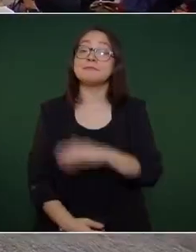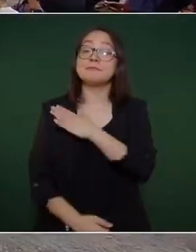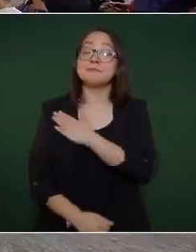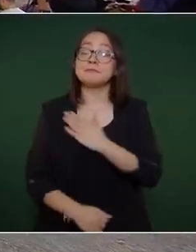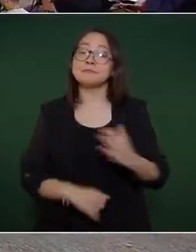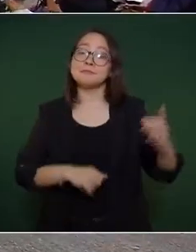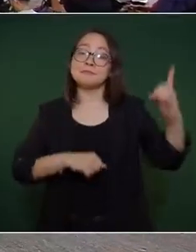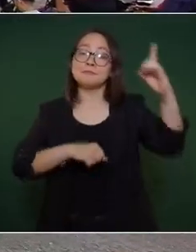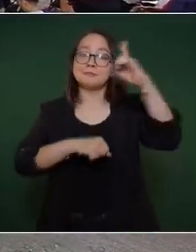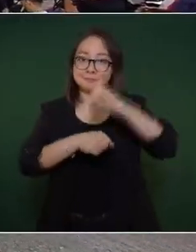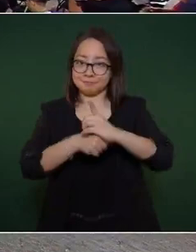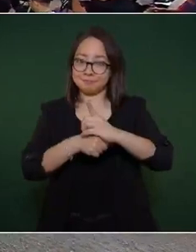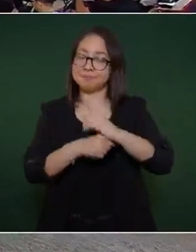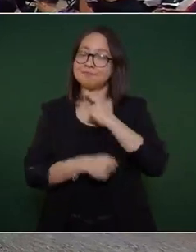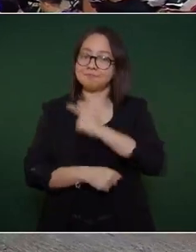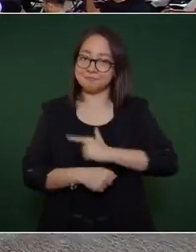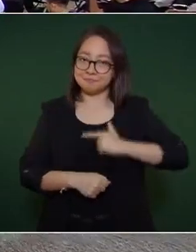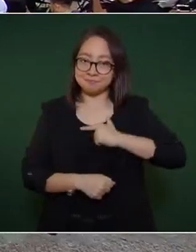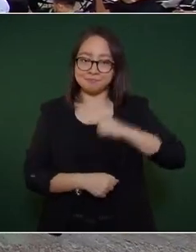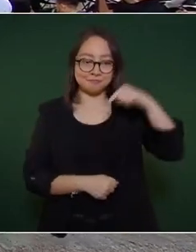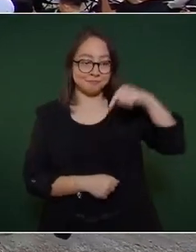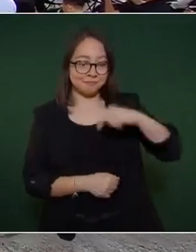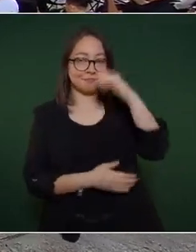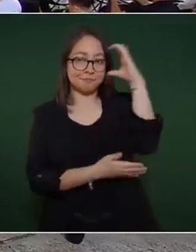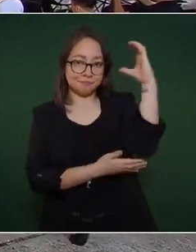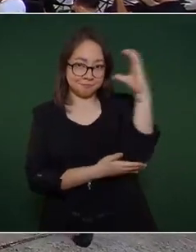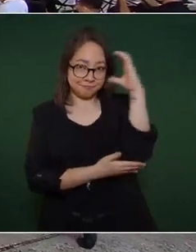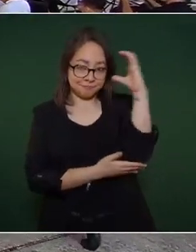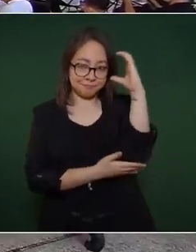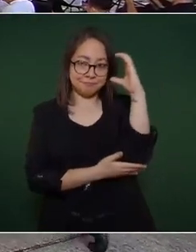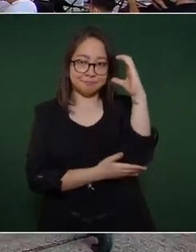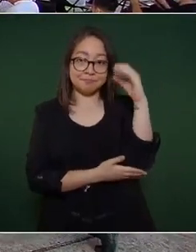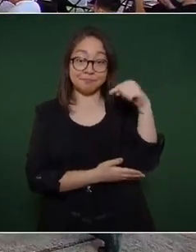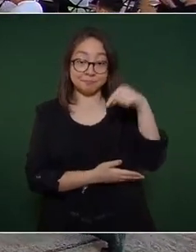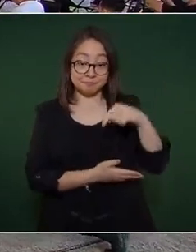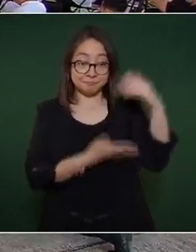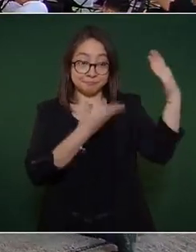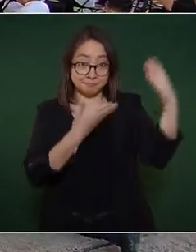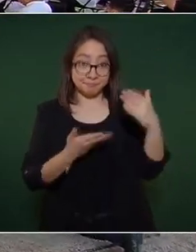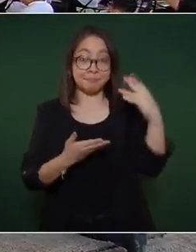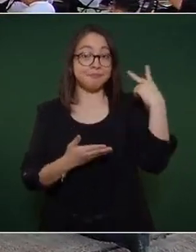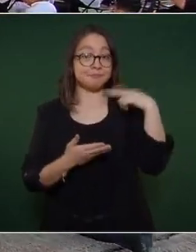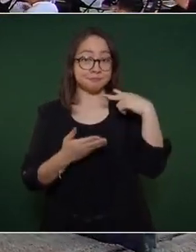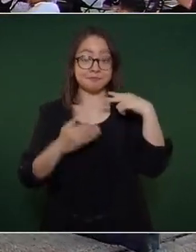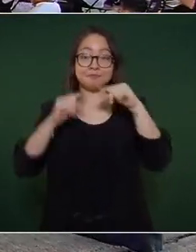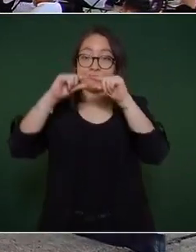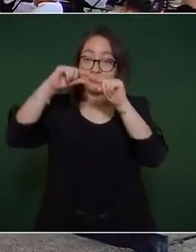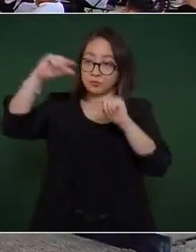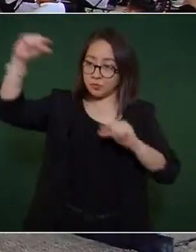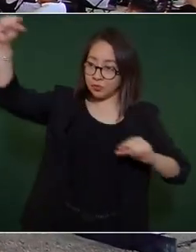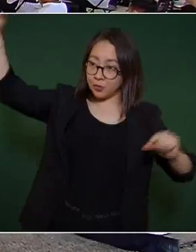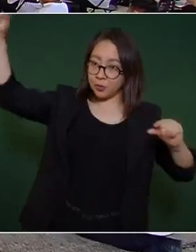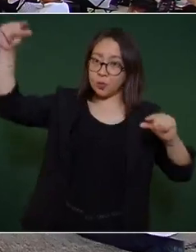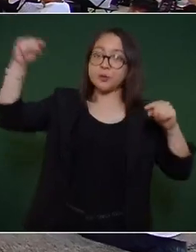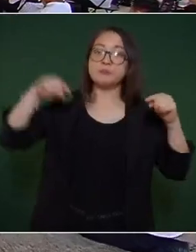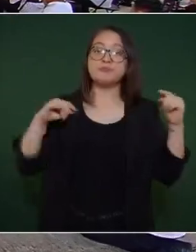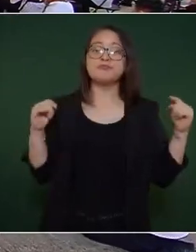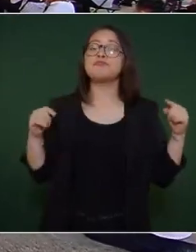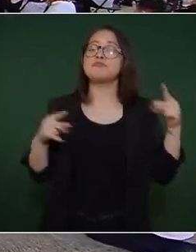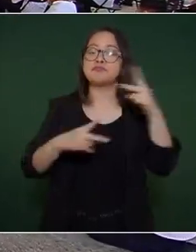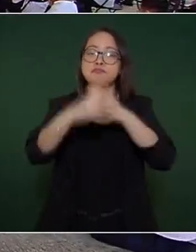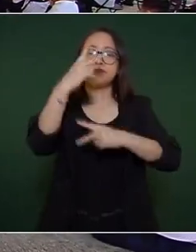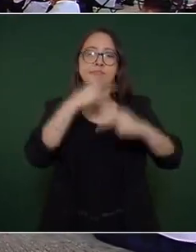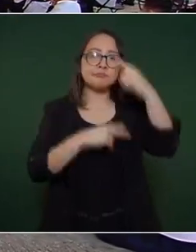llevar a cabo aquí, en Veracruz, la reunión de seguridad en el